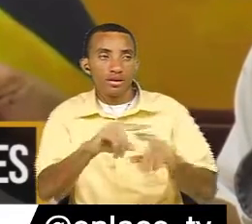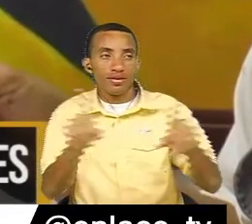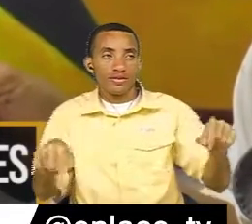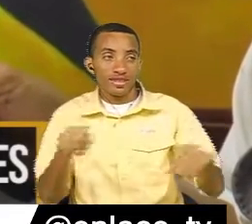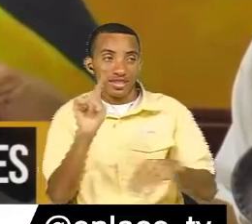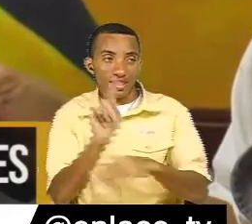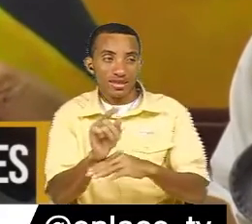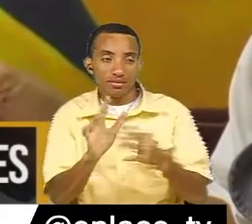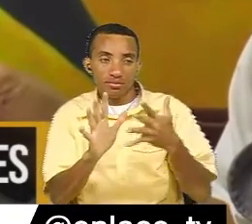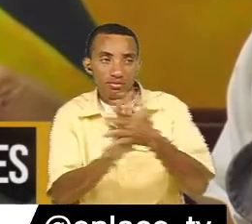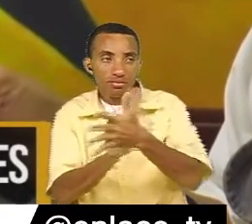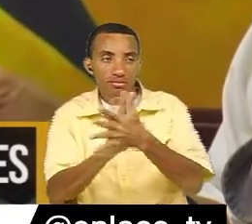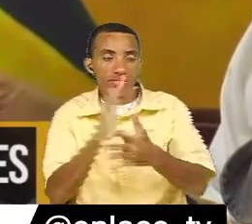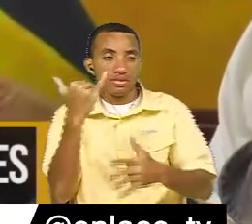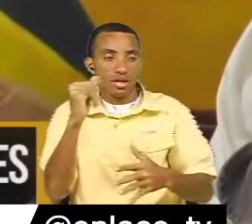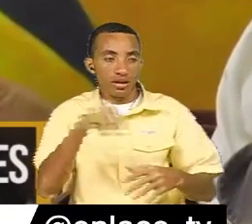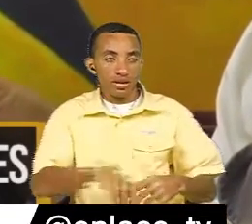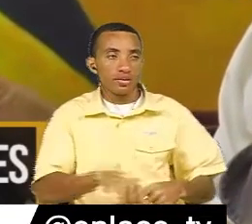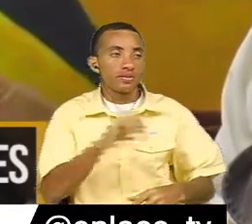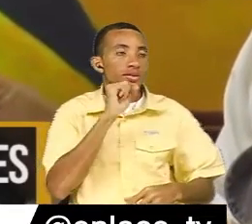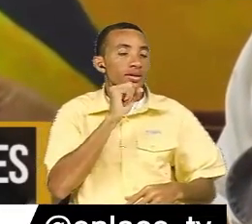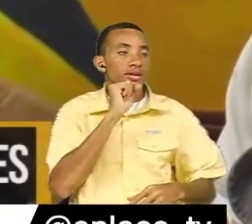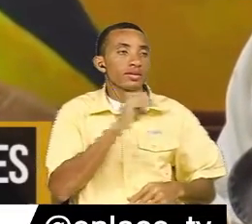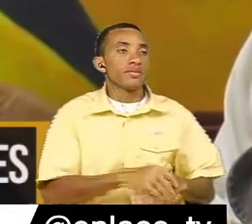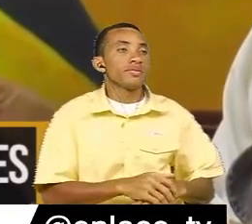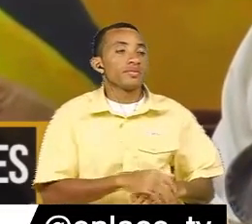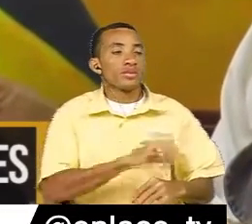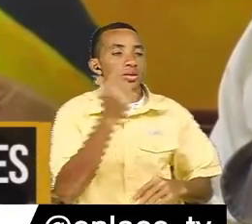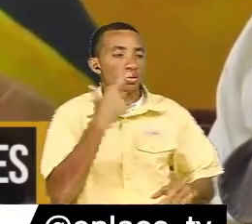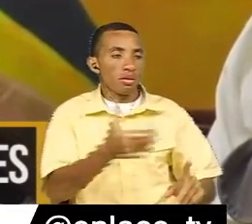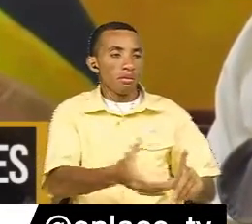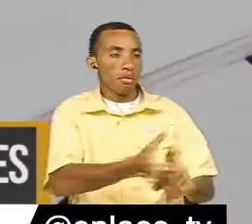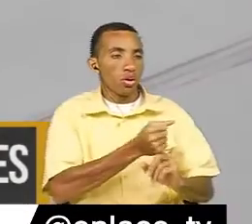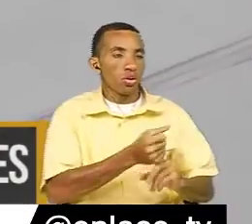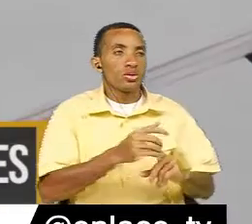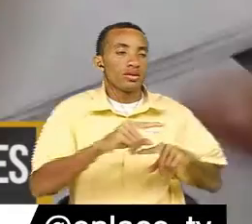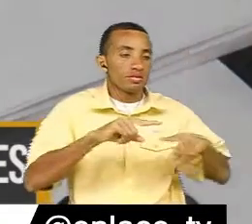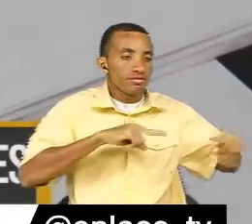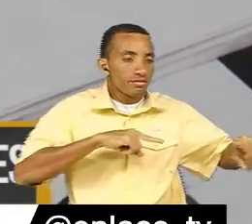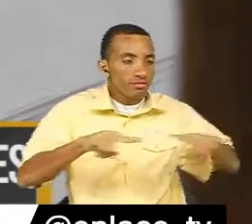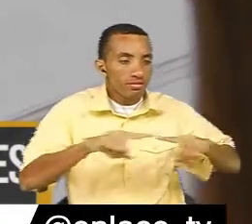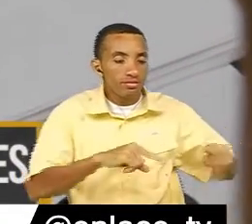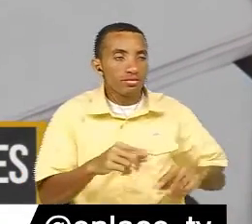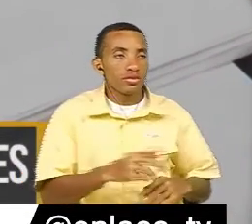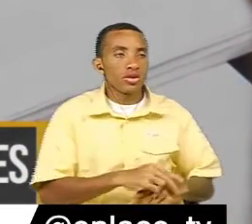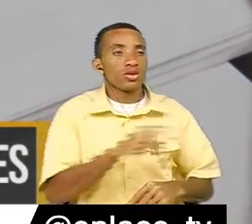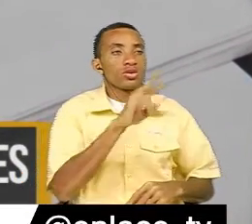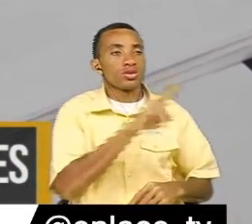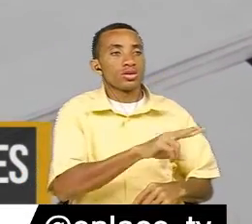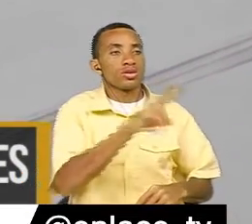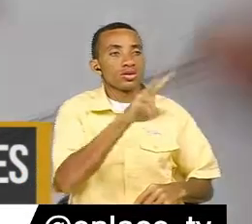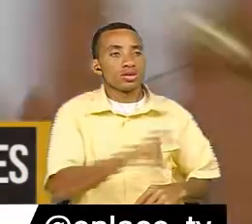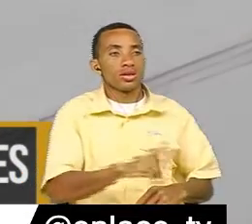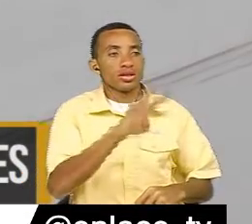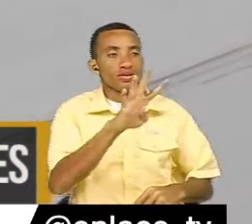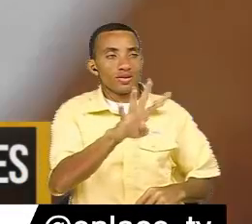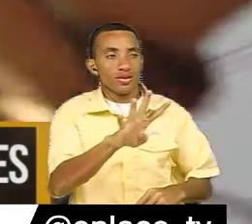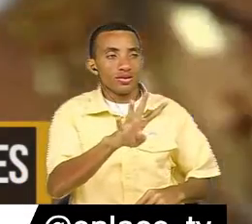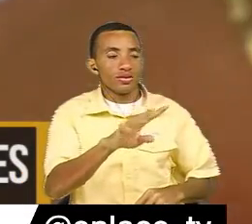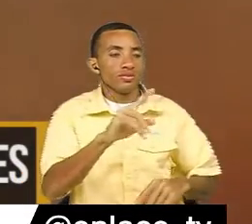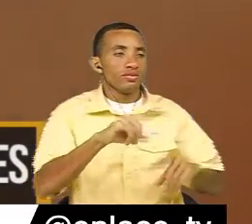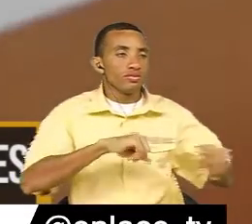en la ciudad de Barranca Bermeja. De igual manera, tenemos unos hallazgos de tipo administrativo, 274, de tipo